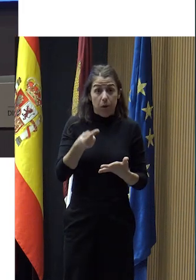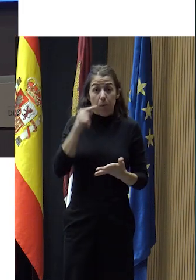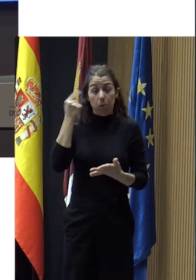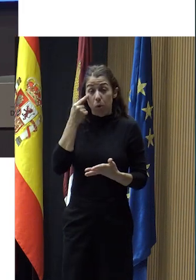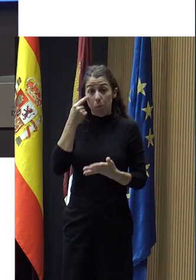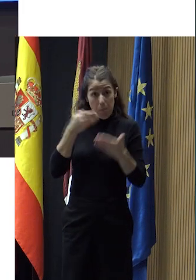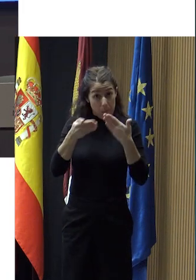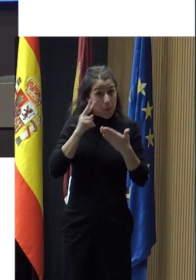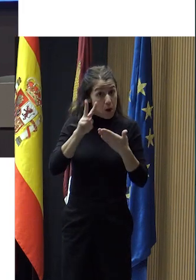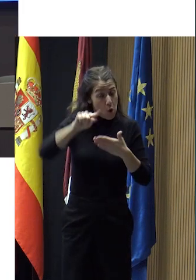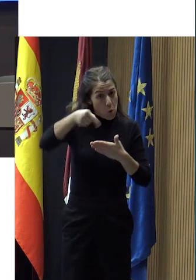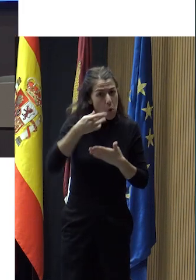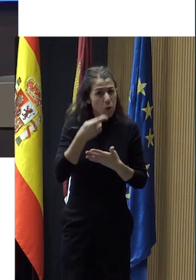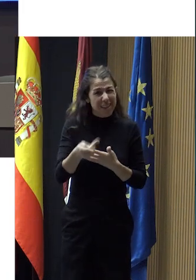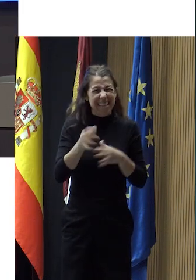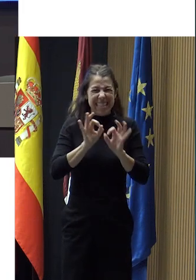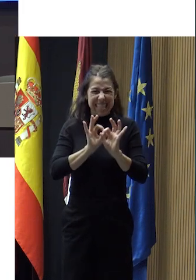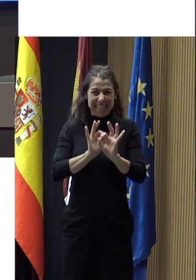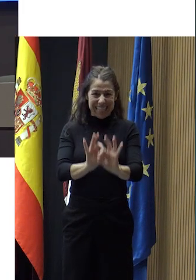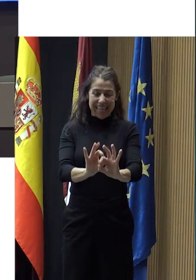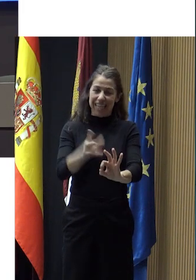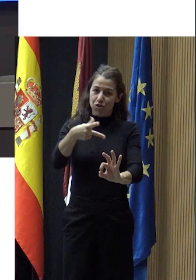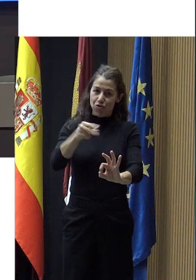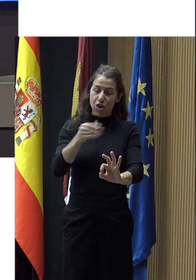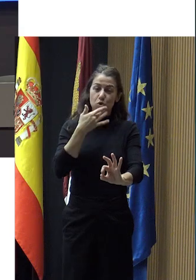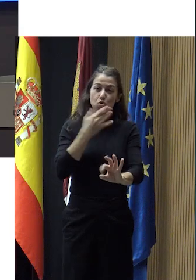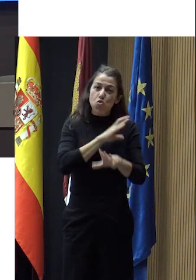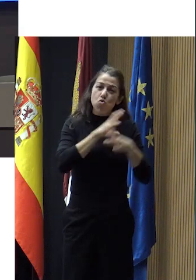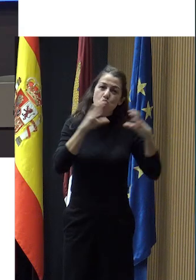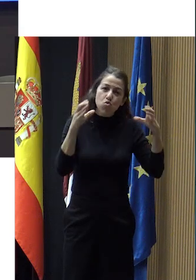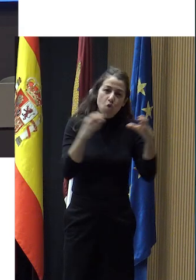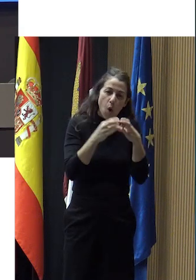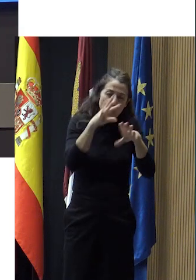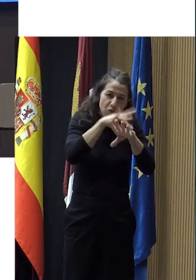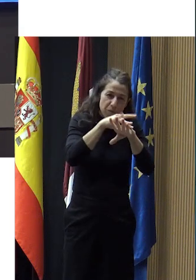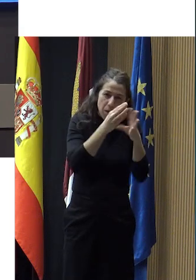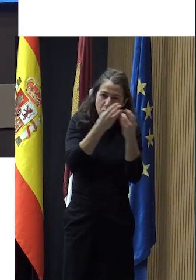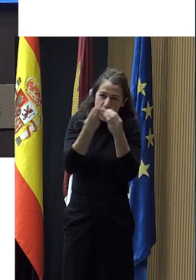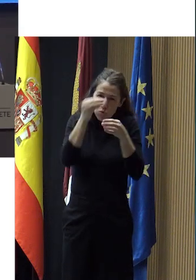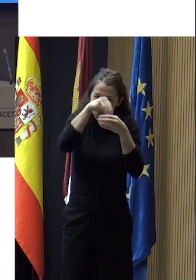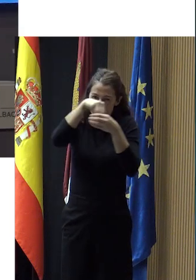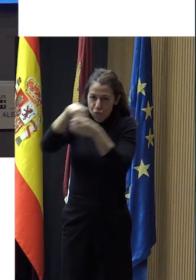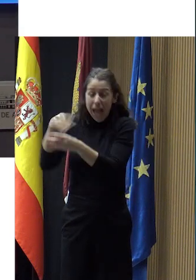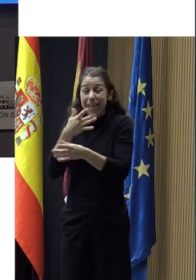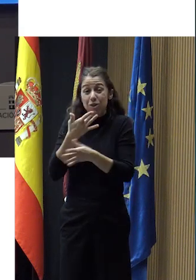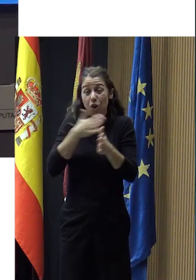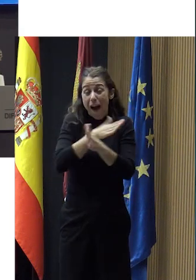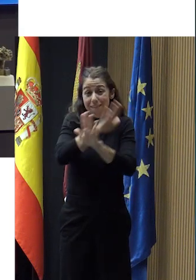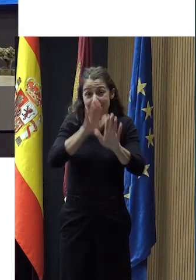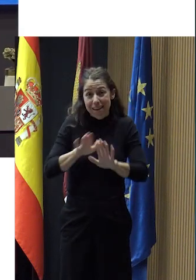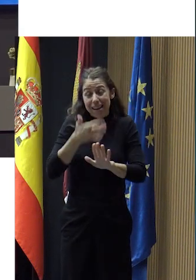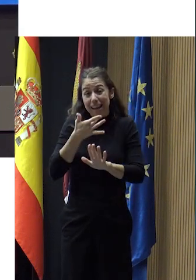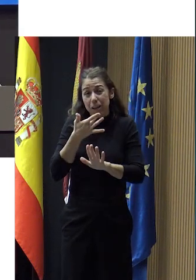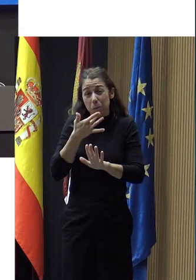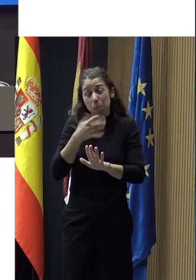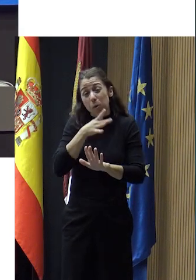veremos, eso no es exactamente así. El cáncer es un conjunto de muchas enfermedades y eso va a ser la causa de por qué no